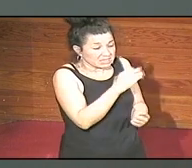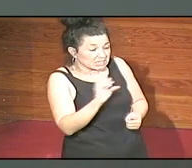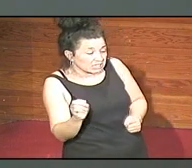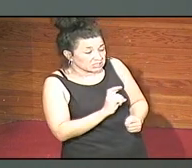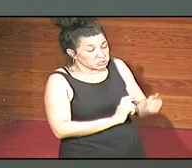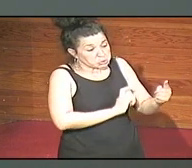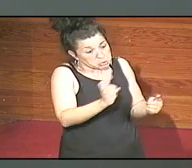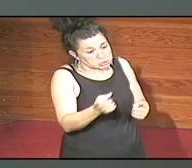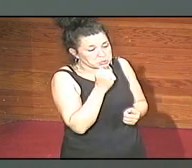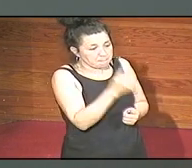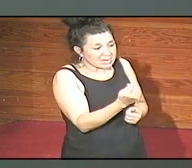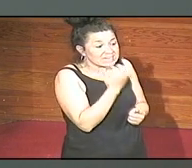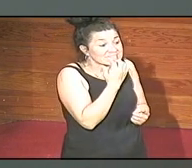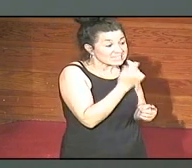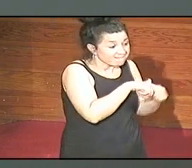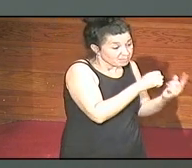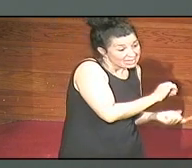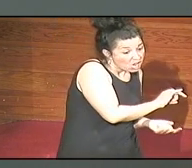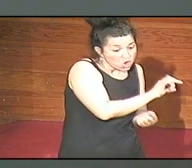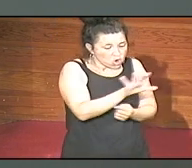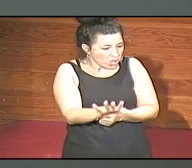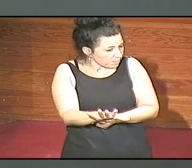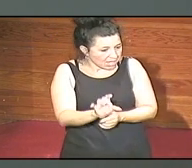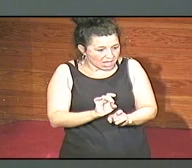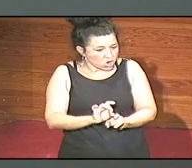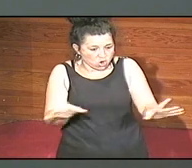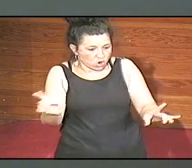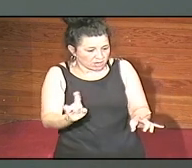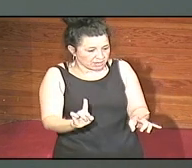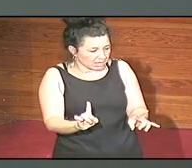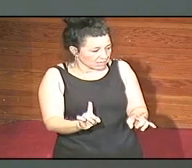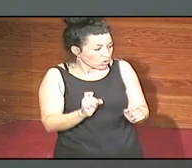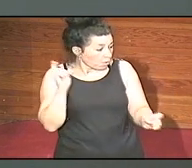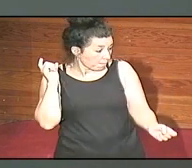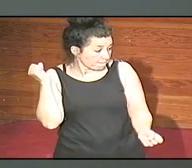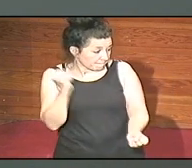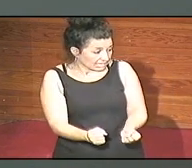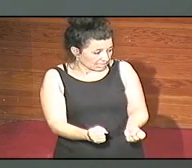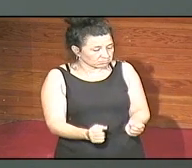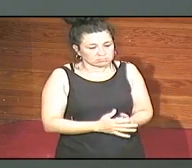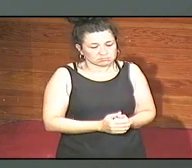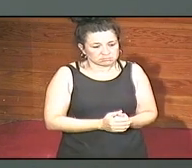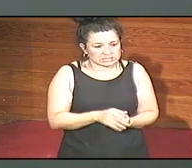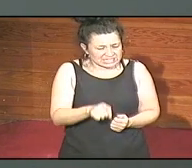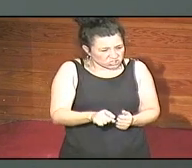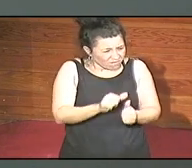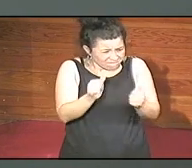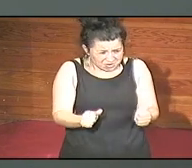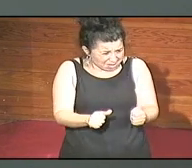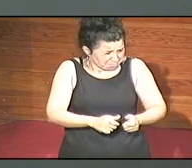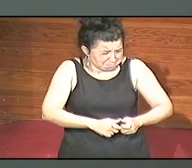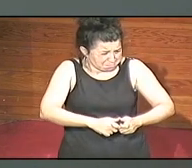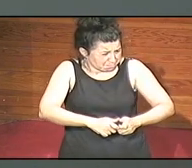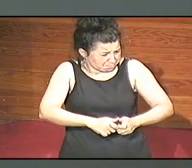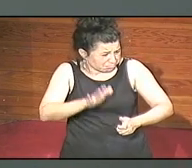si no se lo envían no los liberan y los matan y eso de manera industrial pero es que además si pasan